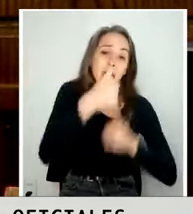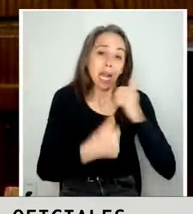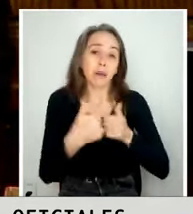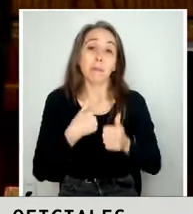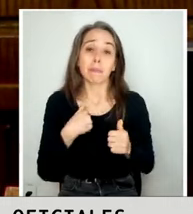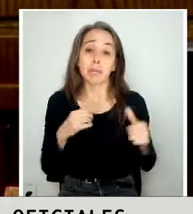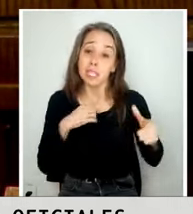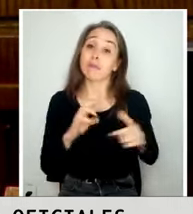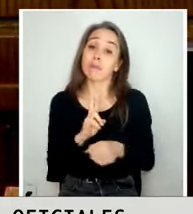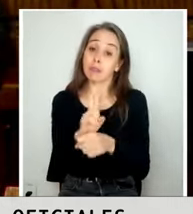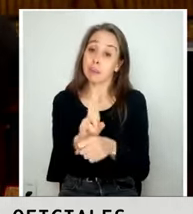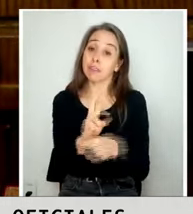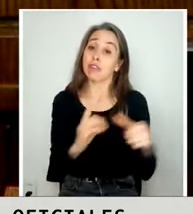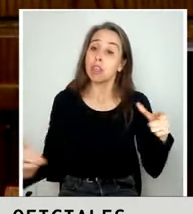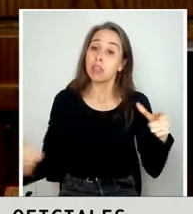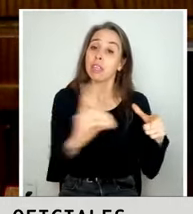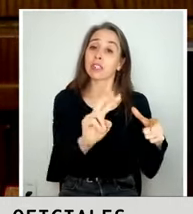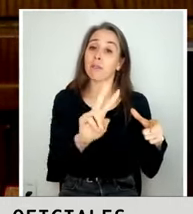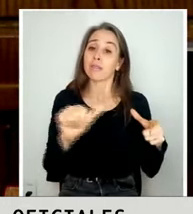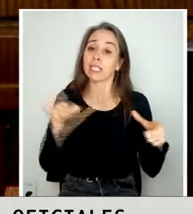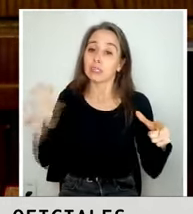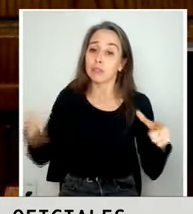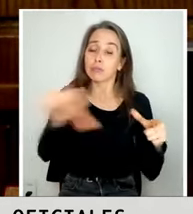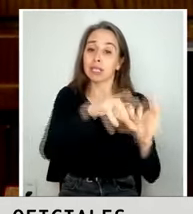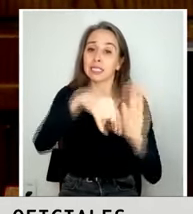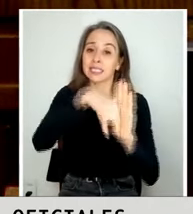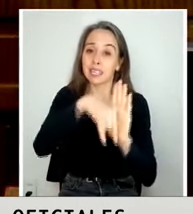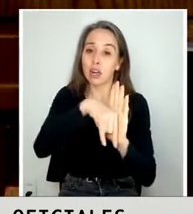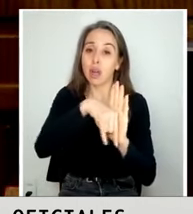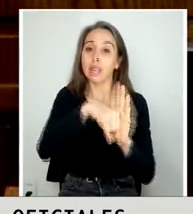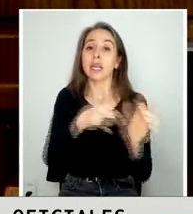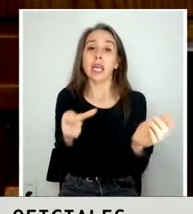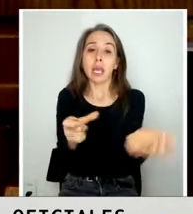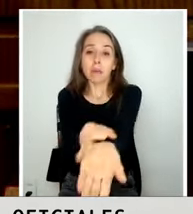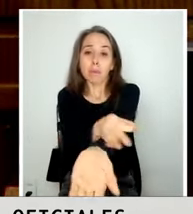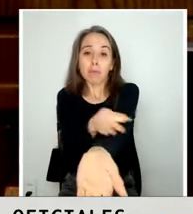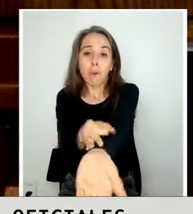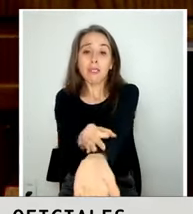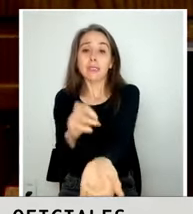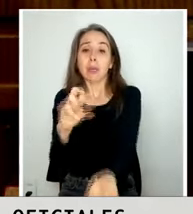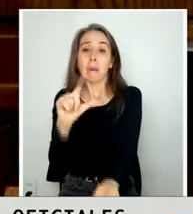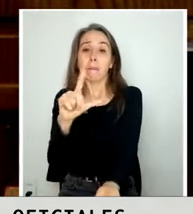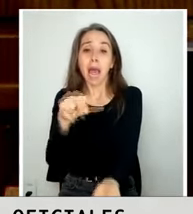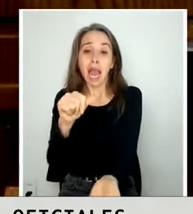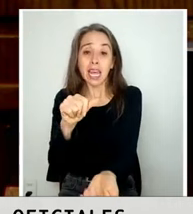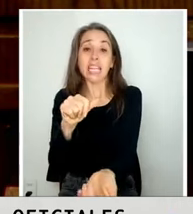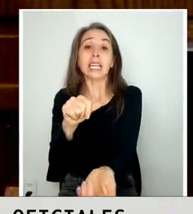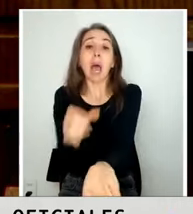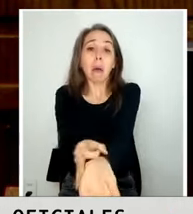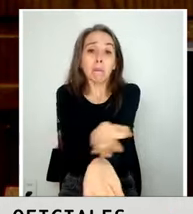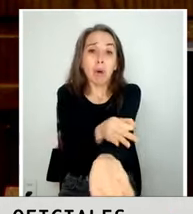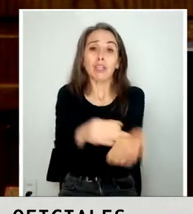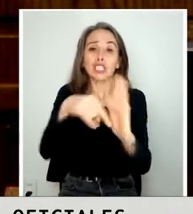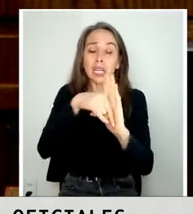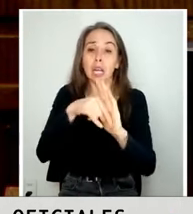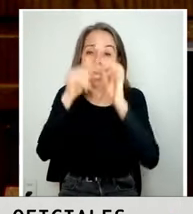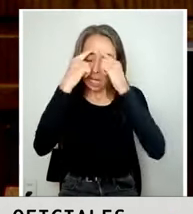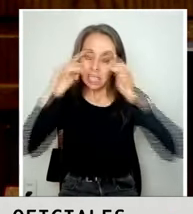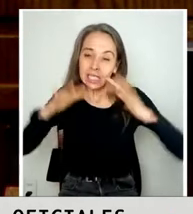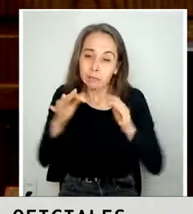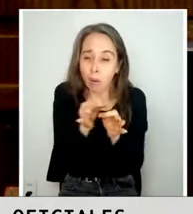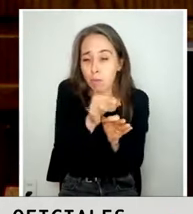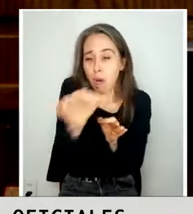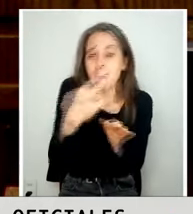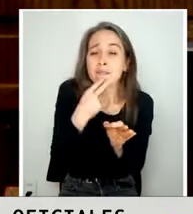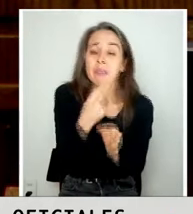la provincia de chiloé y la provincia de balena y que han tenido que esforzarse sobre manera para poder